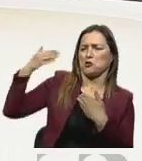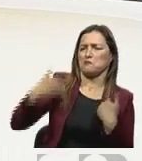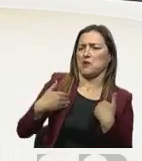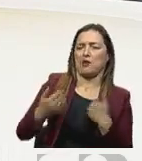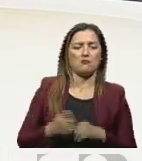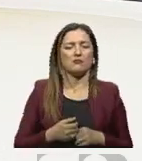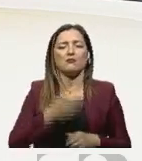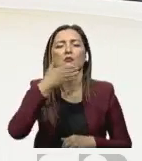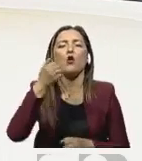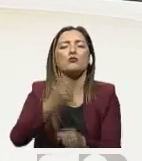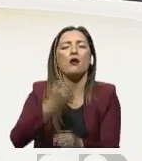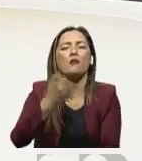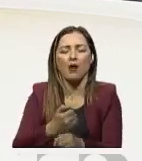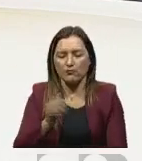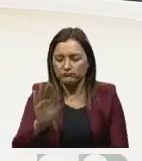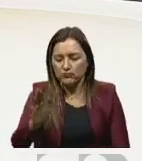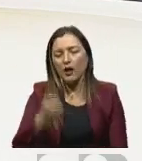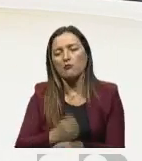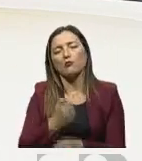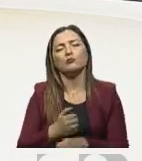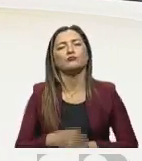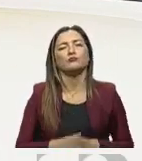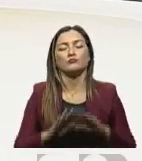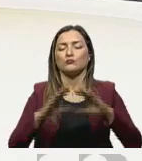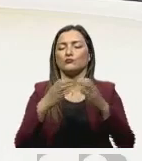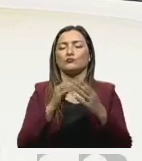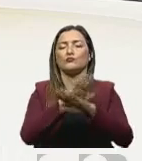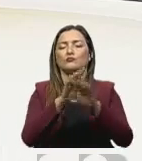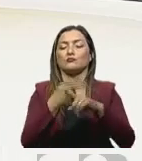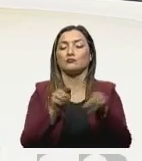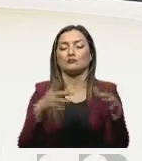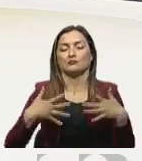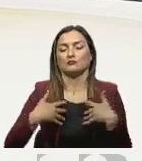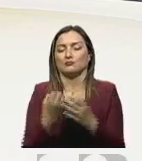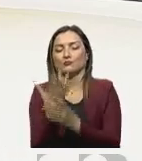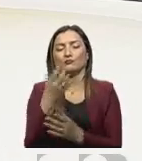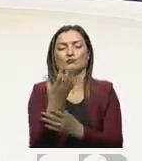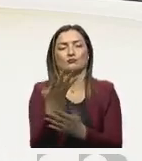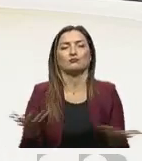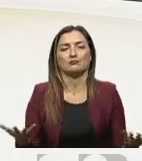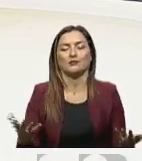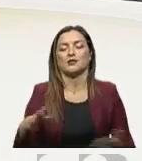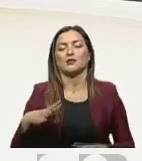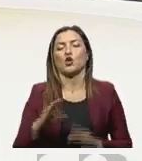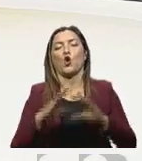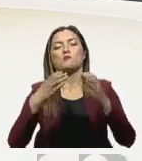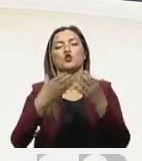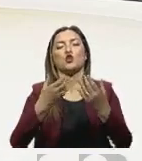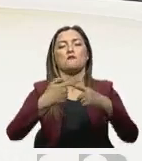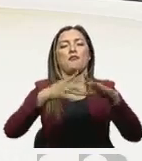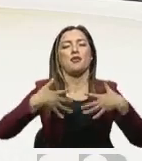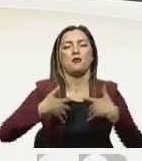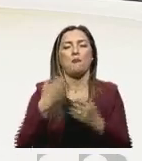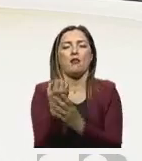se pongan a trabajar miren ustedes biodiversidad de biodiversidad van a seguir pasando señores de la comisión de